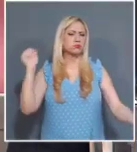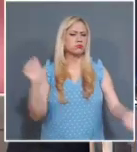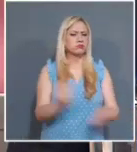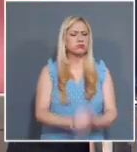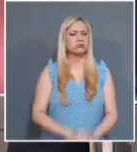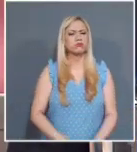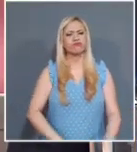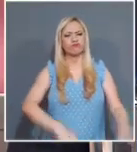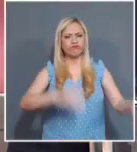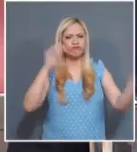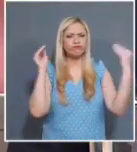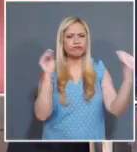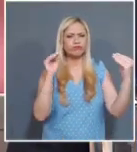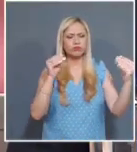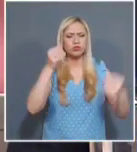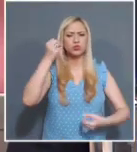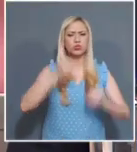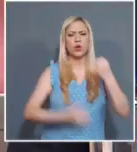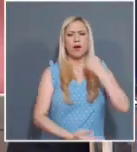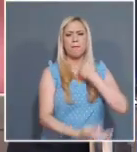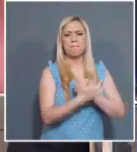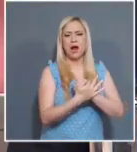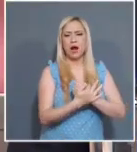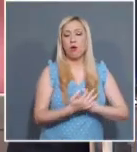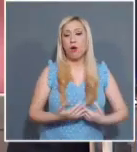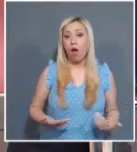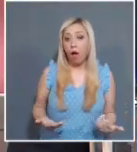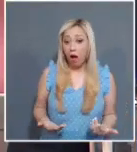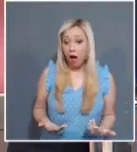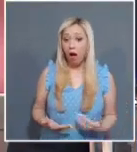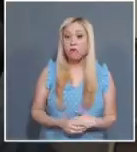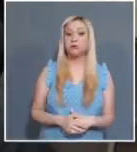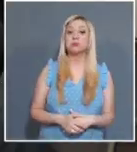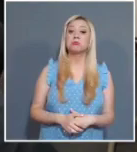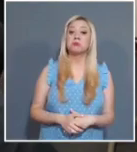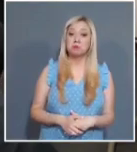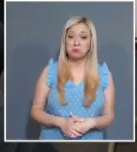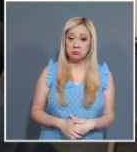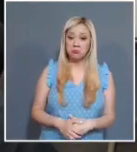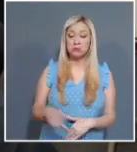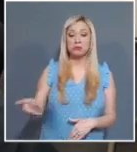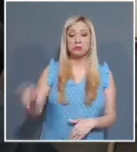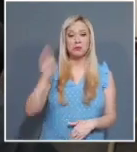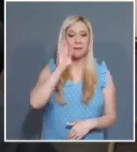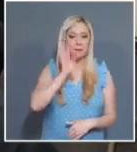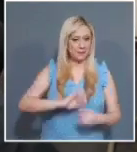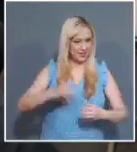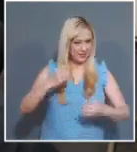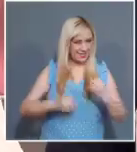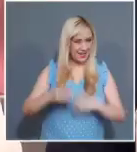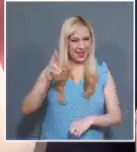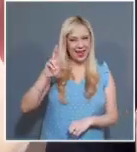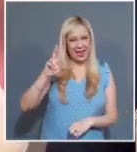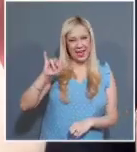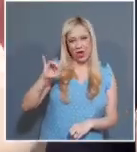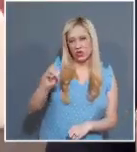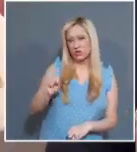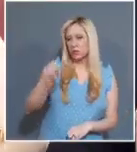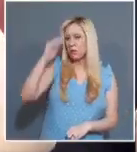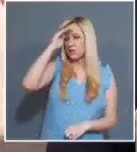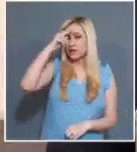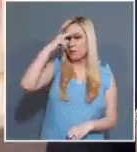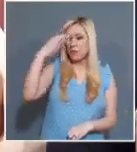La ministra Ana Margarita Ríos Farjat rechazó que México sea un estado fallido. Porque hemos tenido